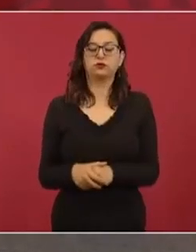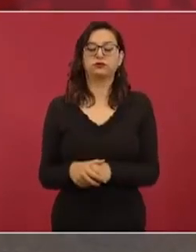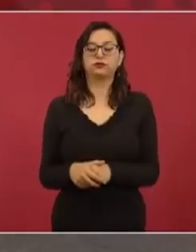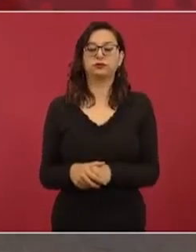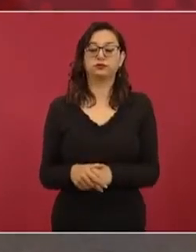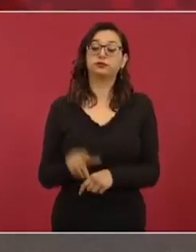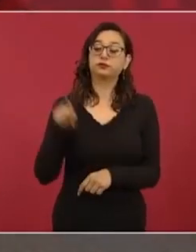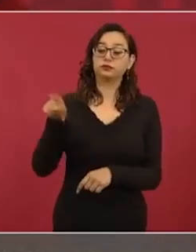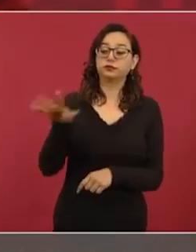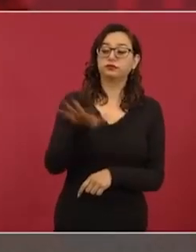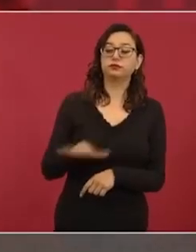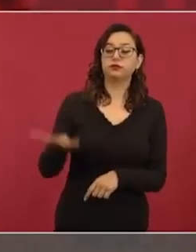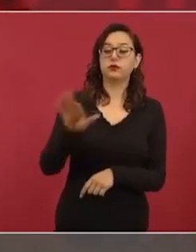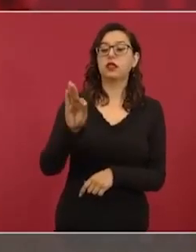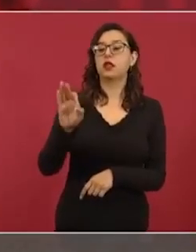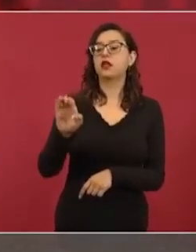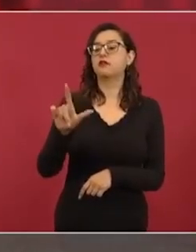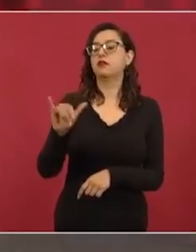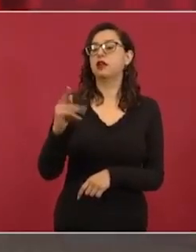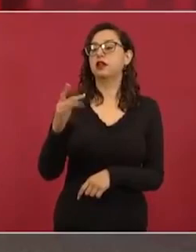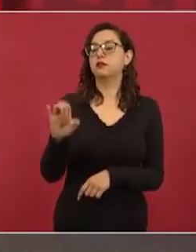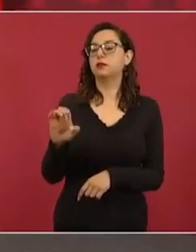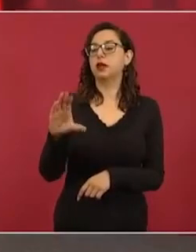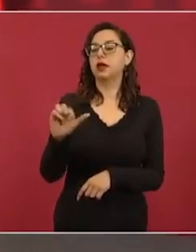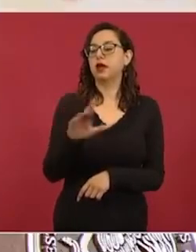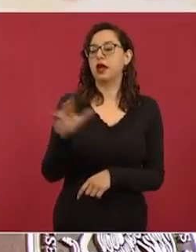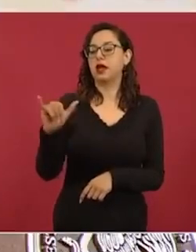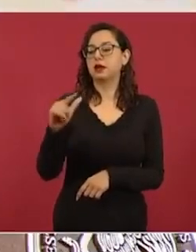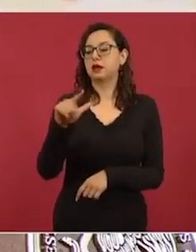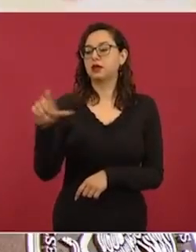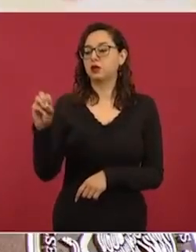en Felipe Carrillo Puerto,